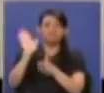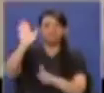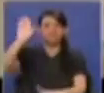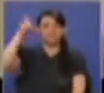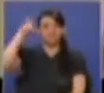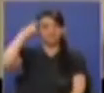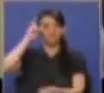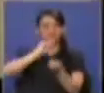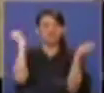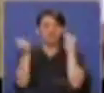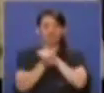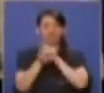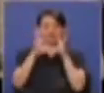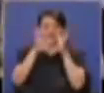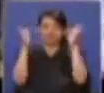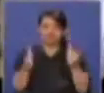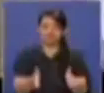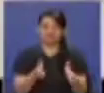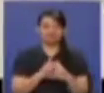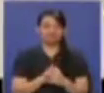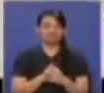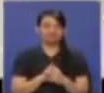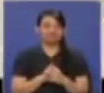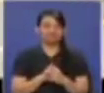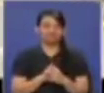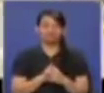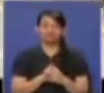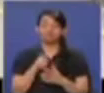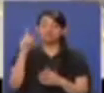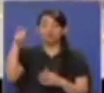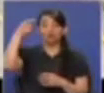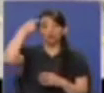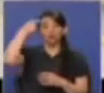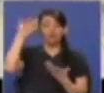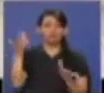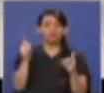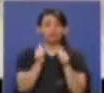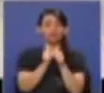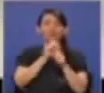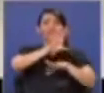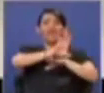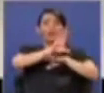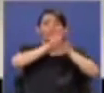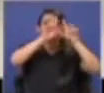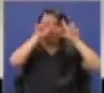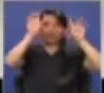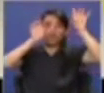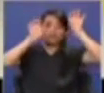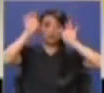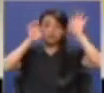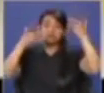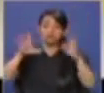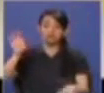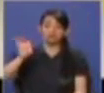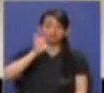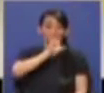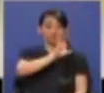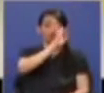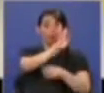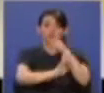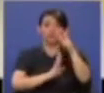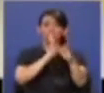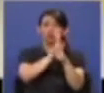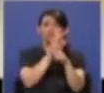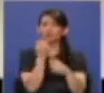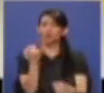de la Revolución Ciudadana. El Estado ecuatoriano, a través de Ecuador Estratégico, ha invertido en 4 años más